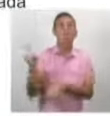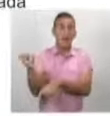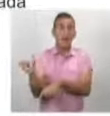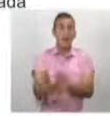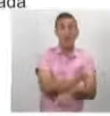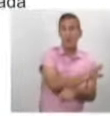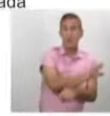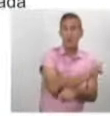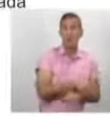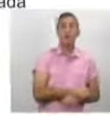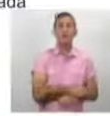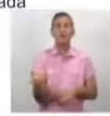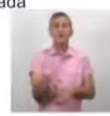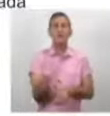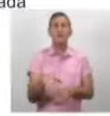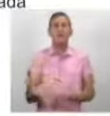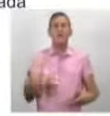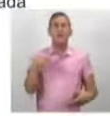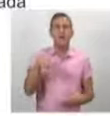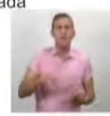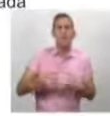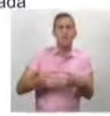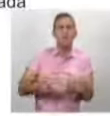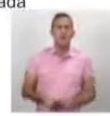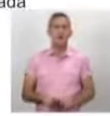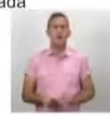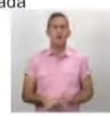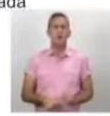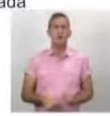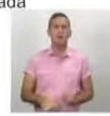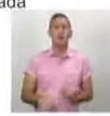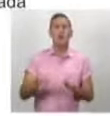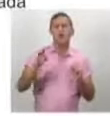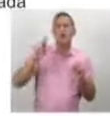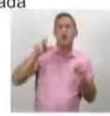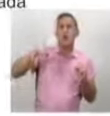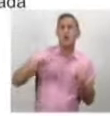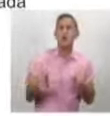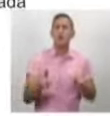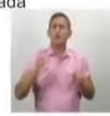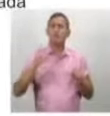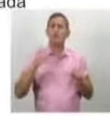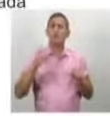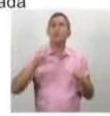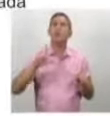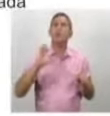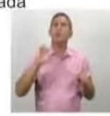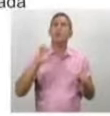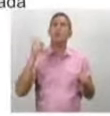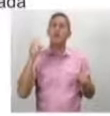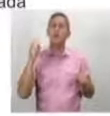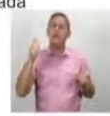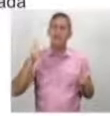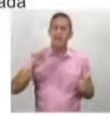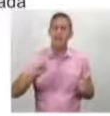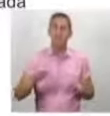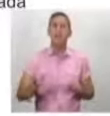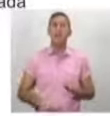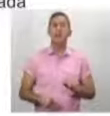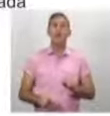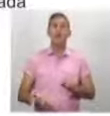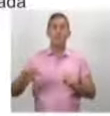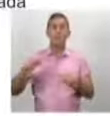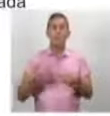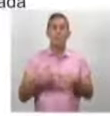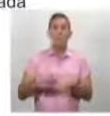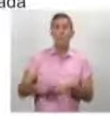procariota y la eucariota, están compuestas por el material nuclear. por el citoplasma y por la membrana citoplasmática.